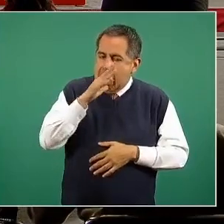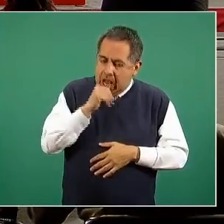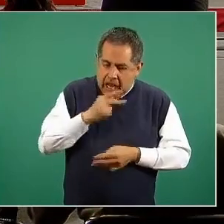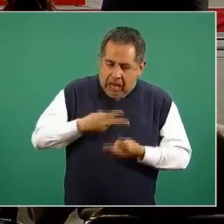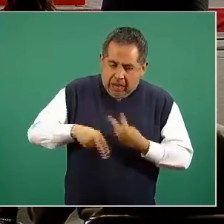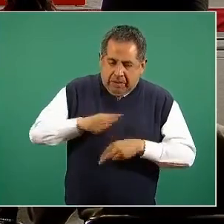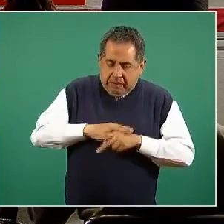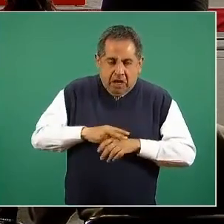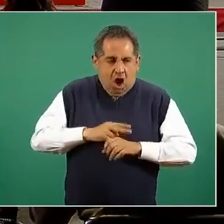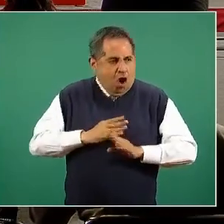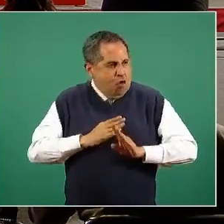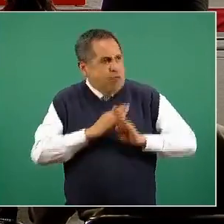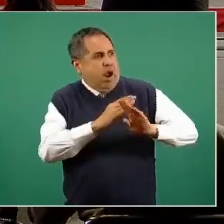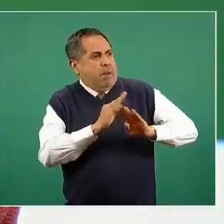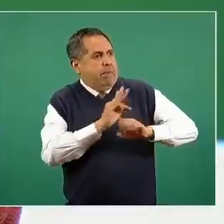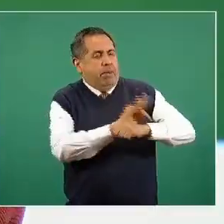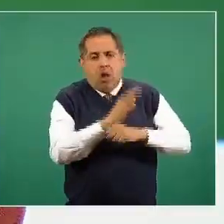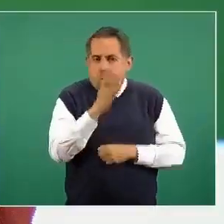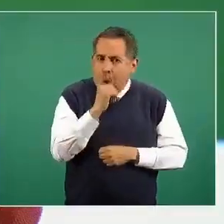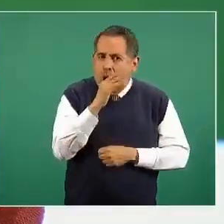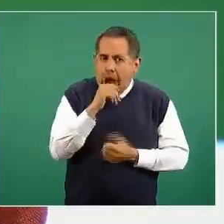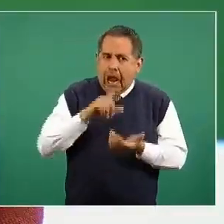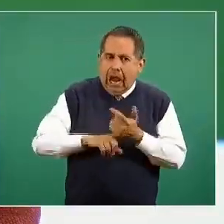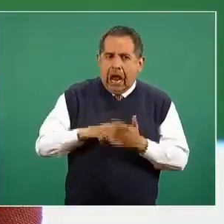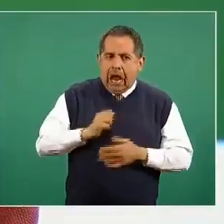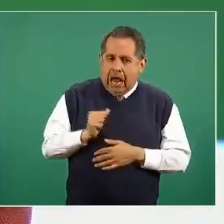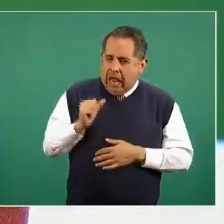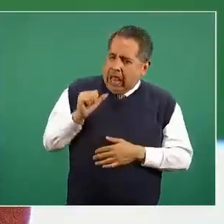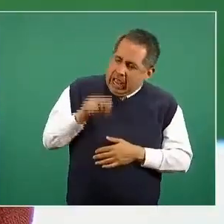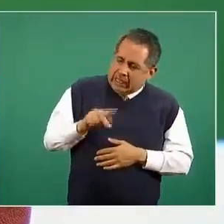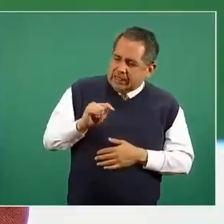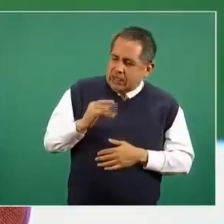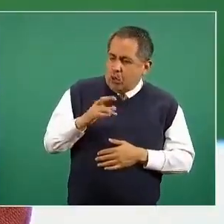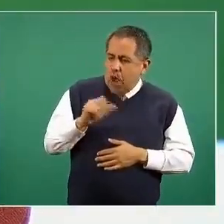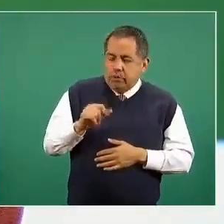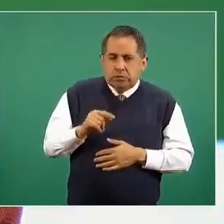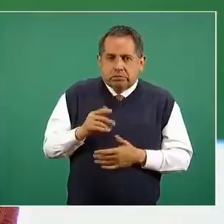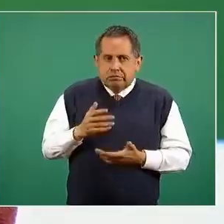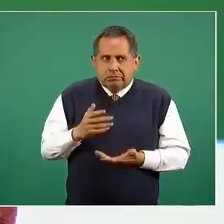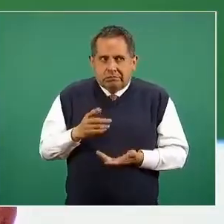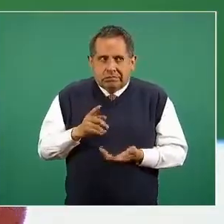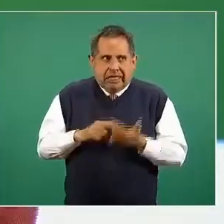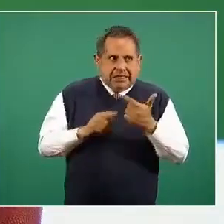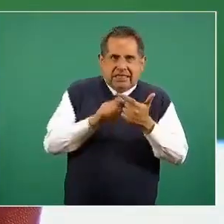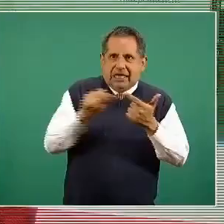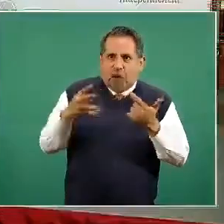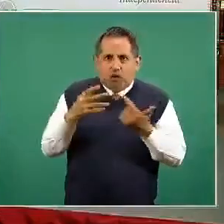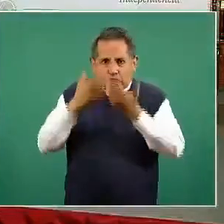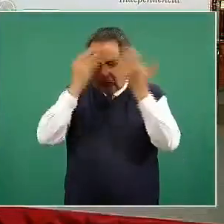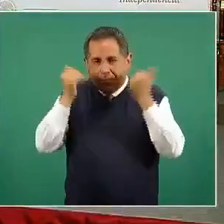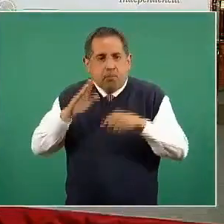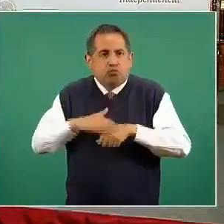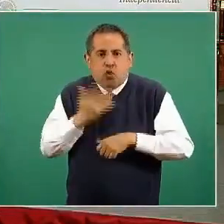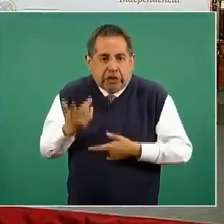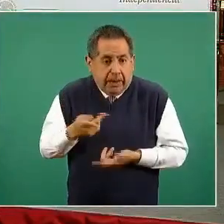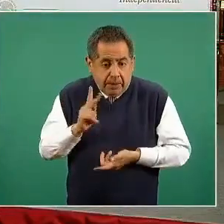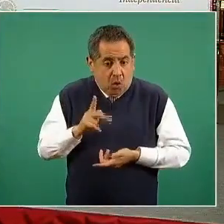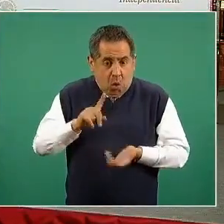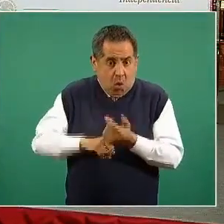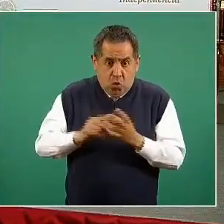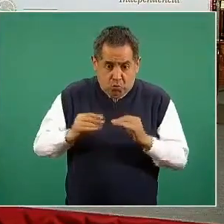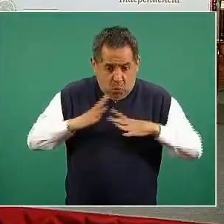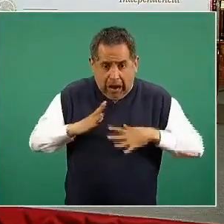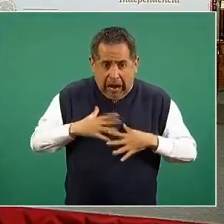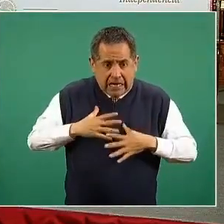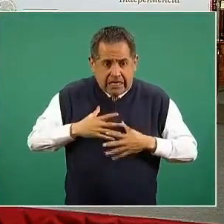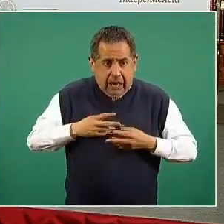producen con suficiente eficiencia anticuerpos. Todavía no sabe por qué, ni se sabe quiénes sí y quiénes no. Pero algunos no producen con